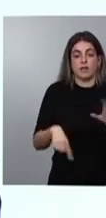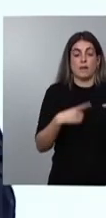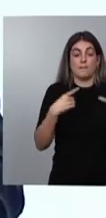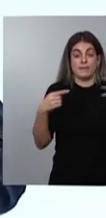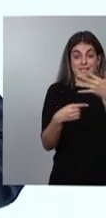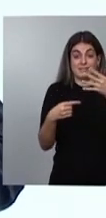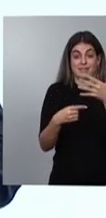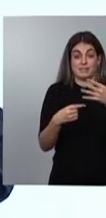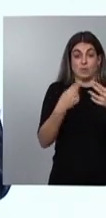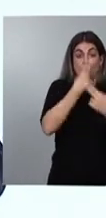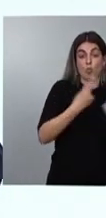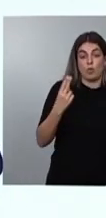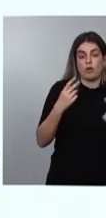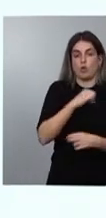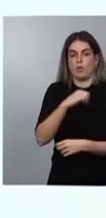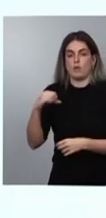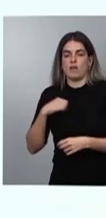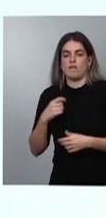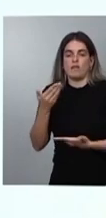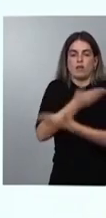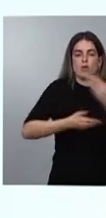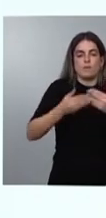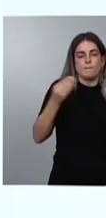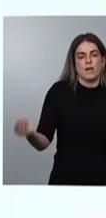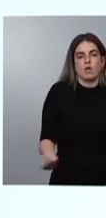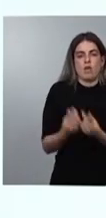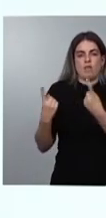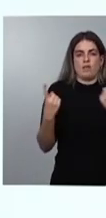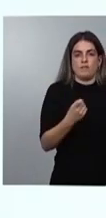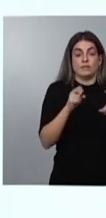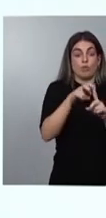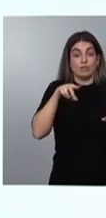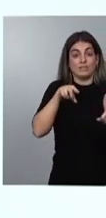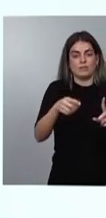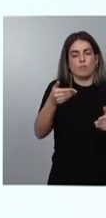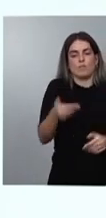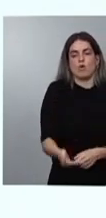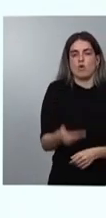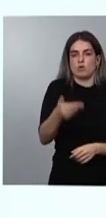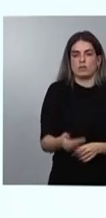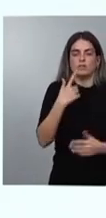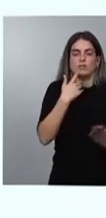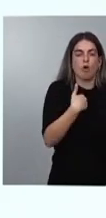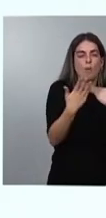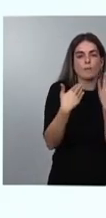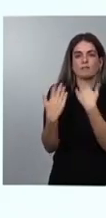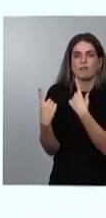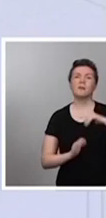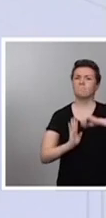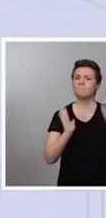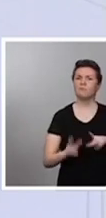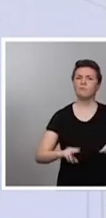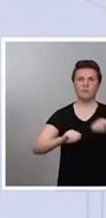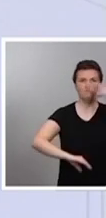la señora delegada del Gobierno y el presidente de la Comunidad de Cantabria, tienen el deber de perseguir estos delitos, de no revelar sus